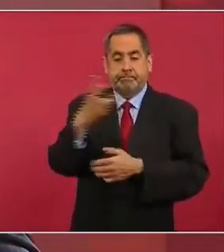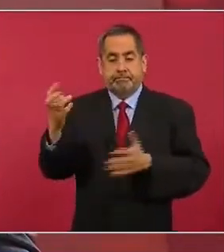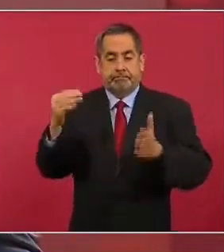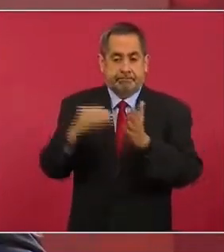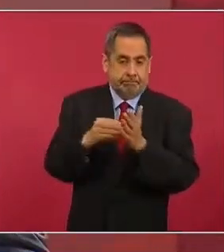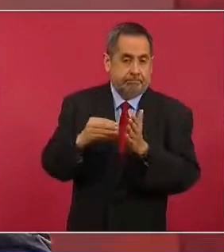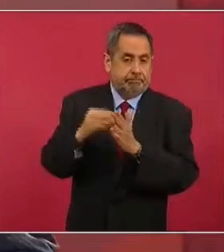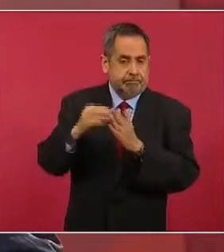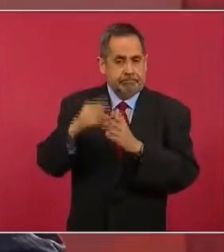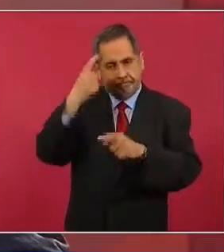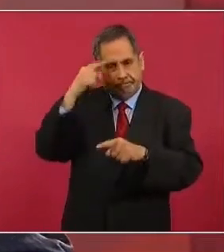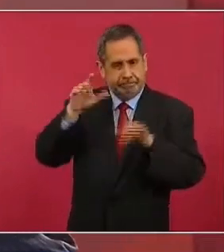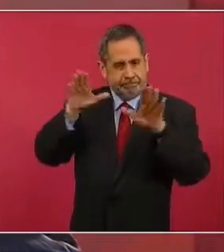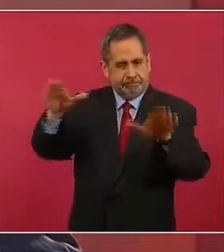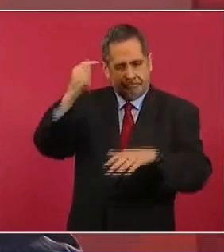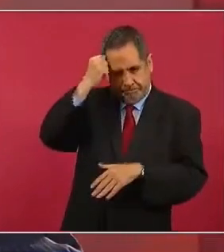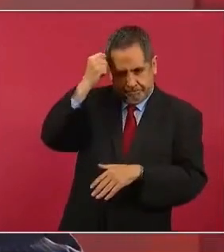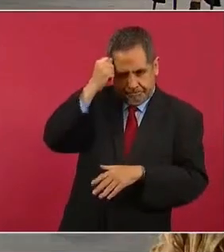aún aceptando eso.